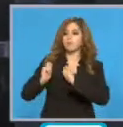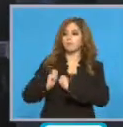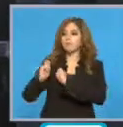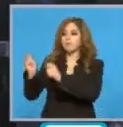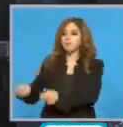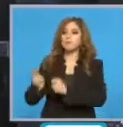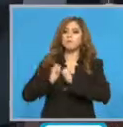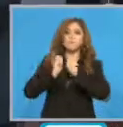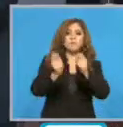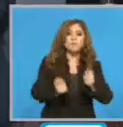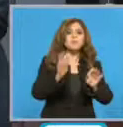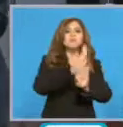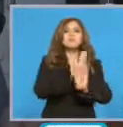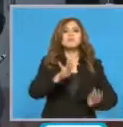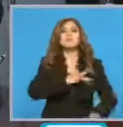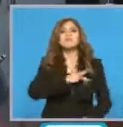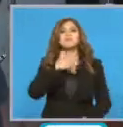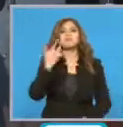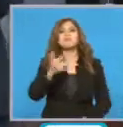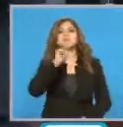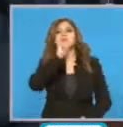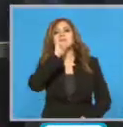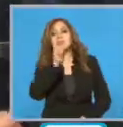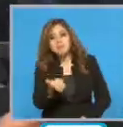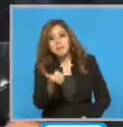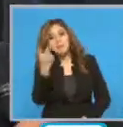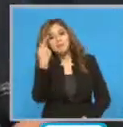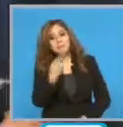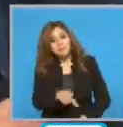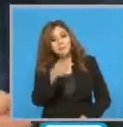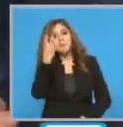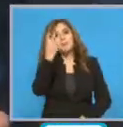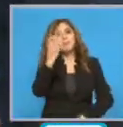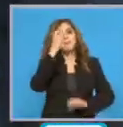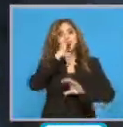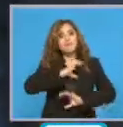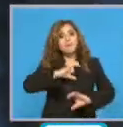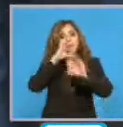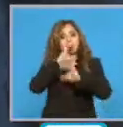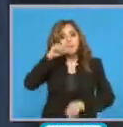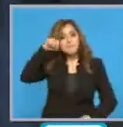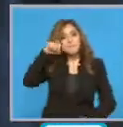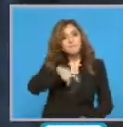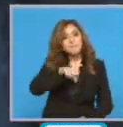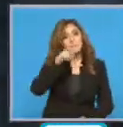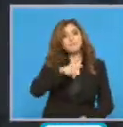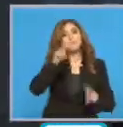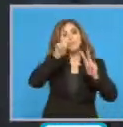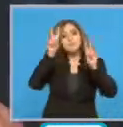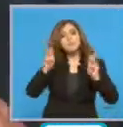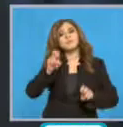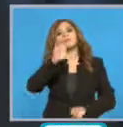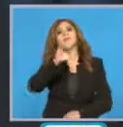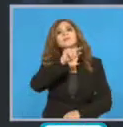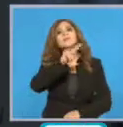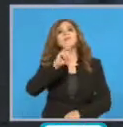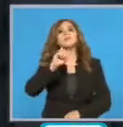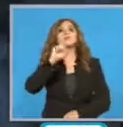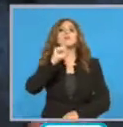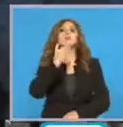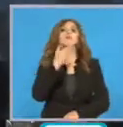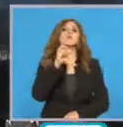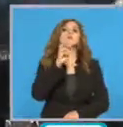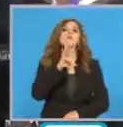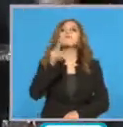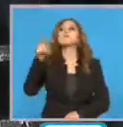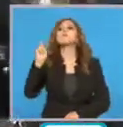ni nos enamoramos actualmente. Las nuevas generaciones no, pero están cantando los temas, sí. Los clásicos del Internacional Carro Show. Toda la chaviza, los